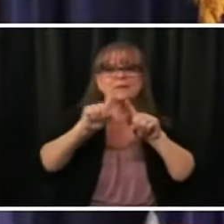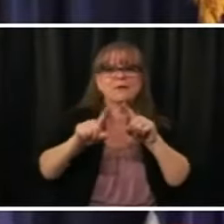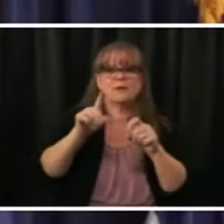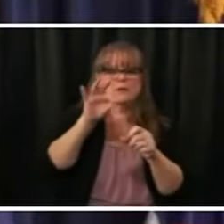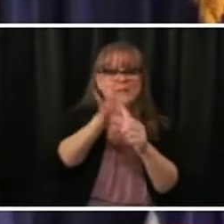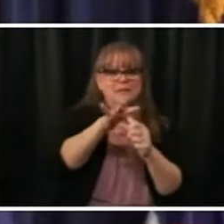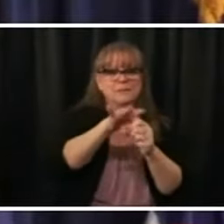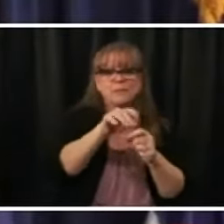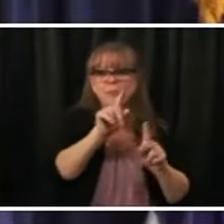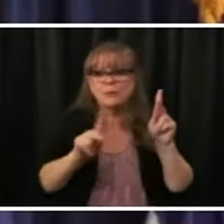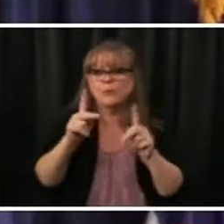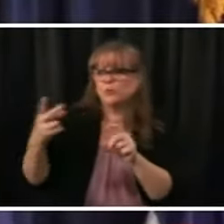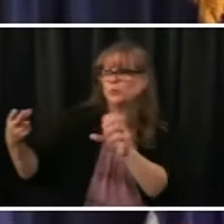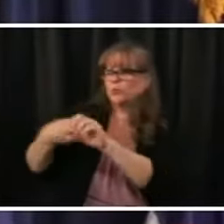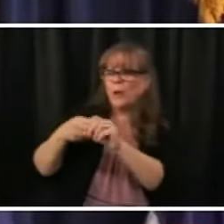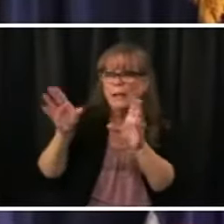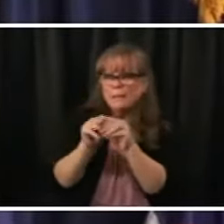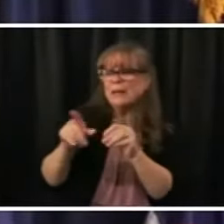two.